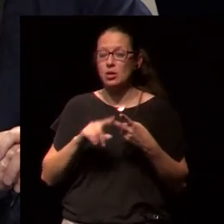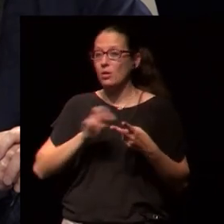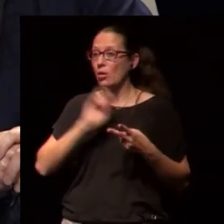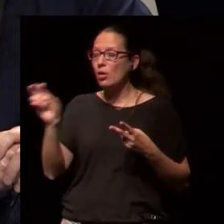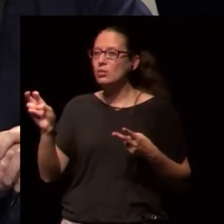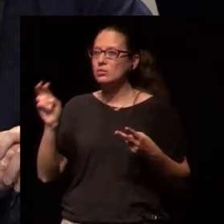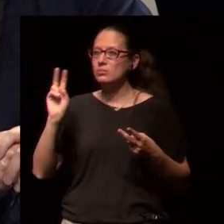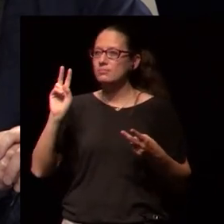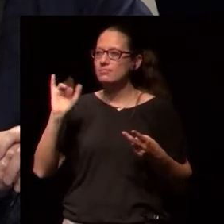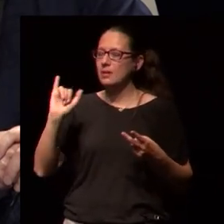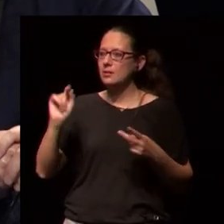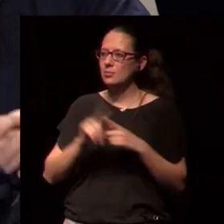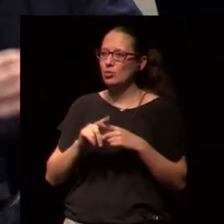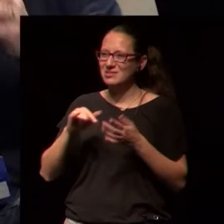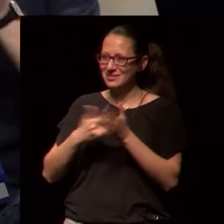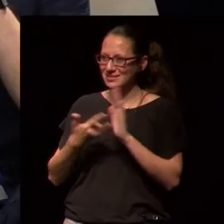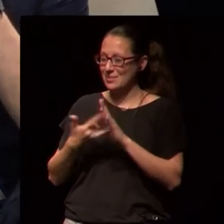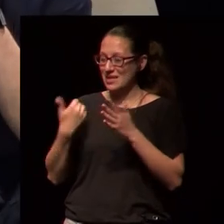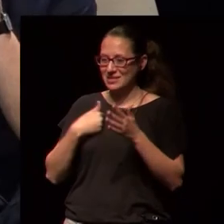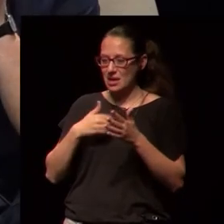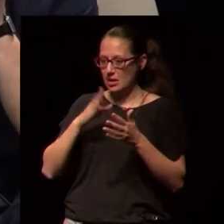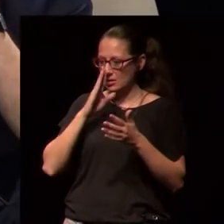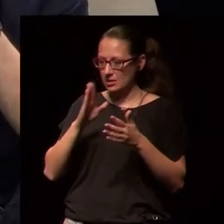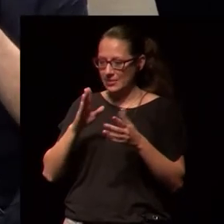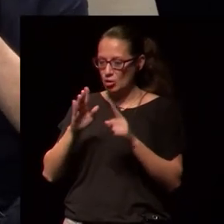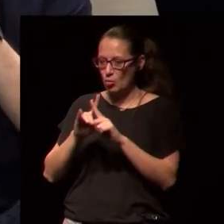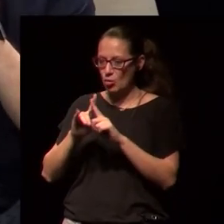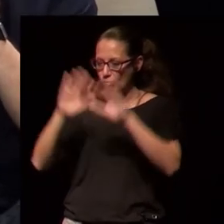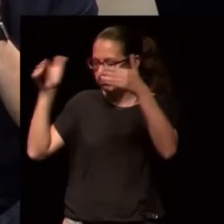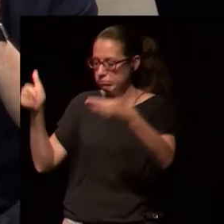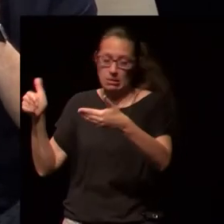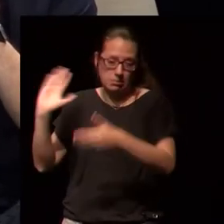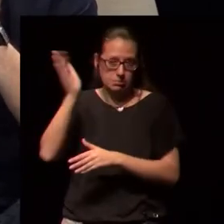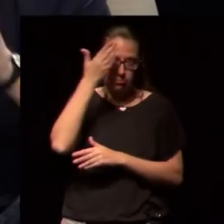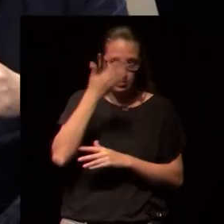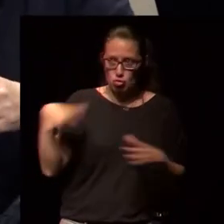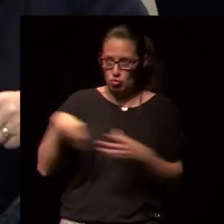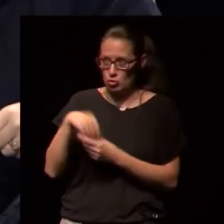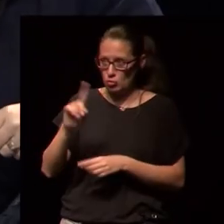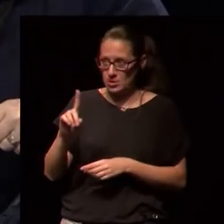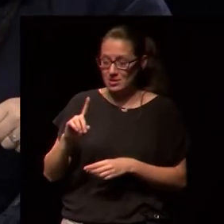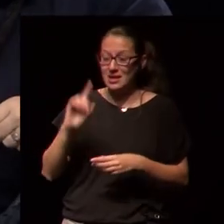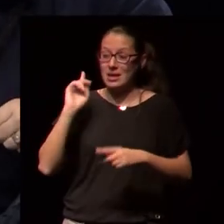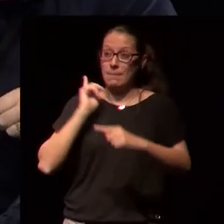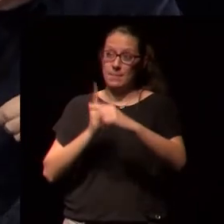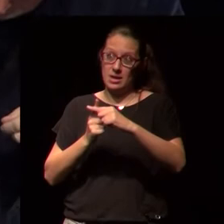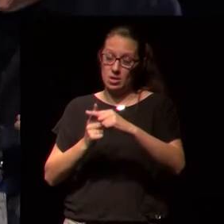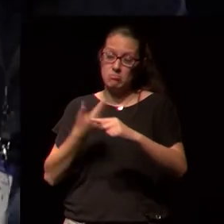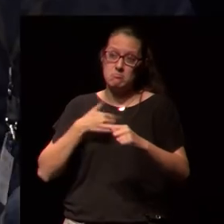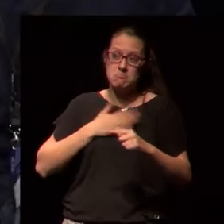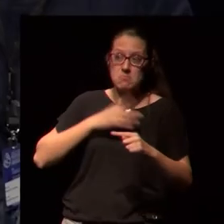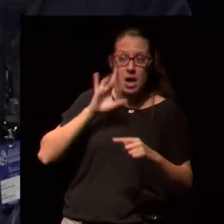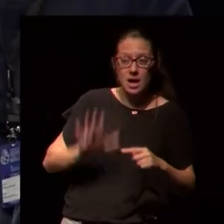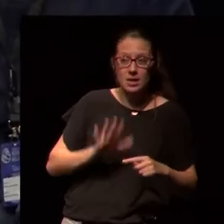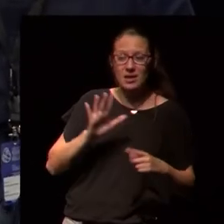tiene una exclusión social de esto o una no contemplación, ¿no?, de esto. Y en el medio me parece como que el punto conjunto es